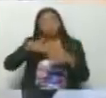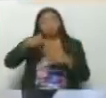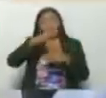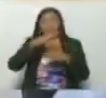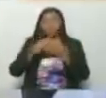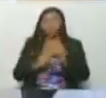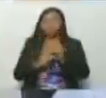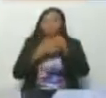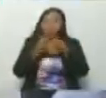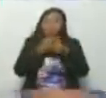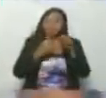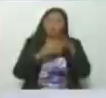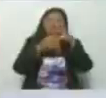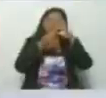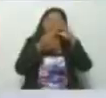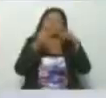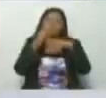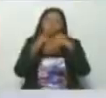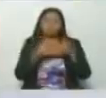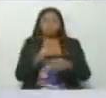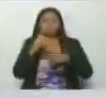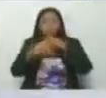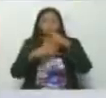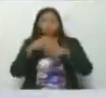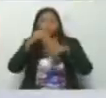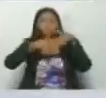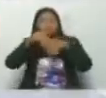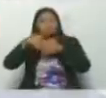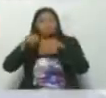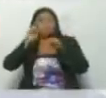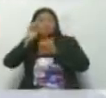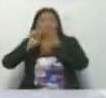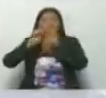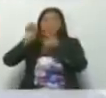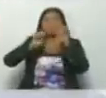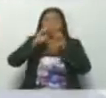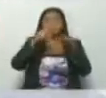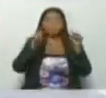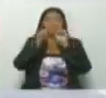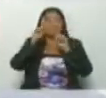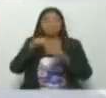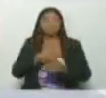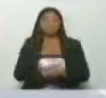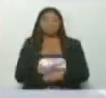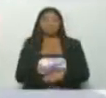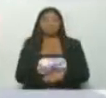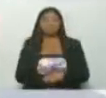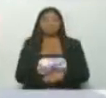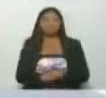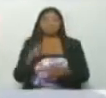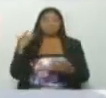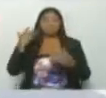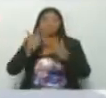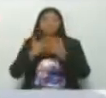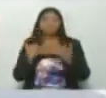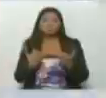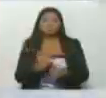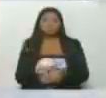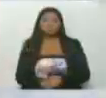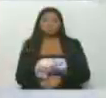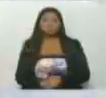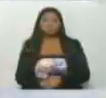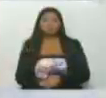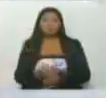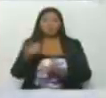a través de sus mandatarios y creo que este proceso para esa evaluación de las estancias verían que se venían ejecutando a la interna